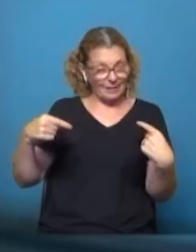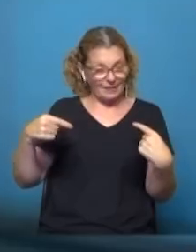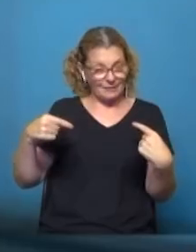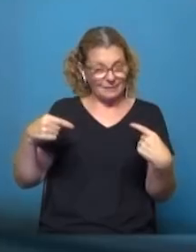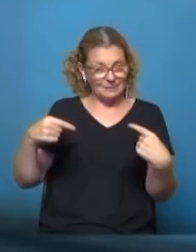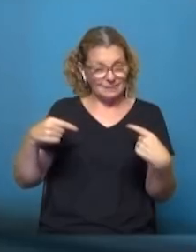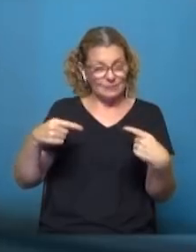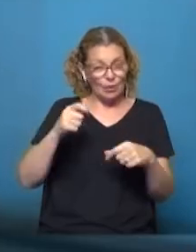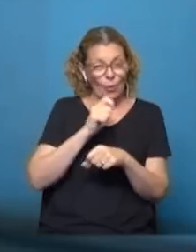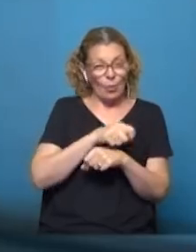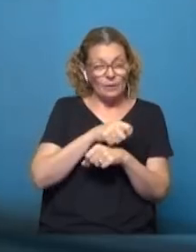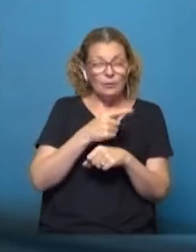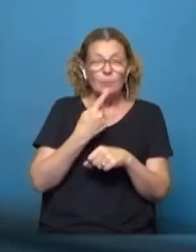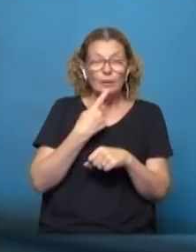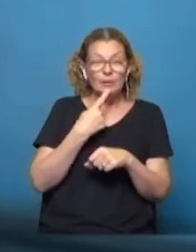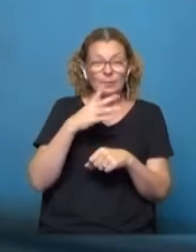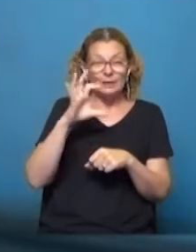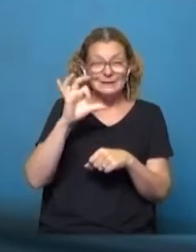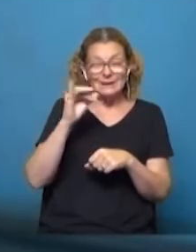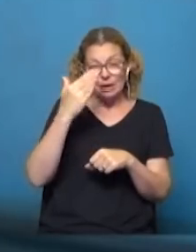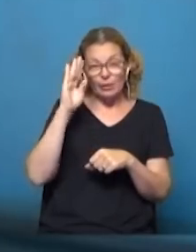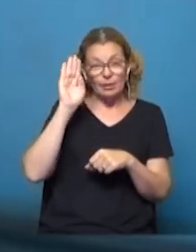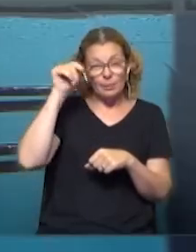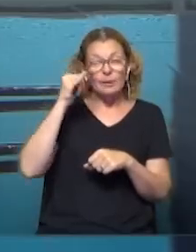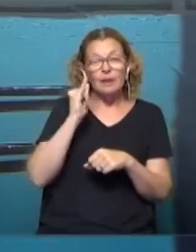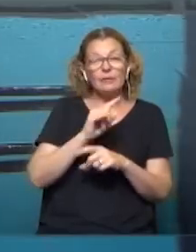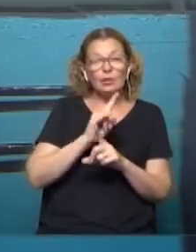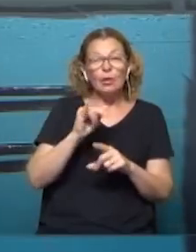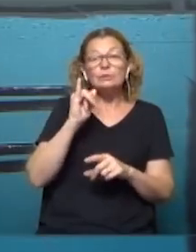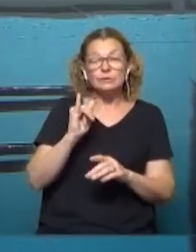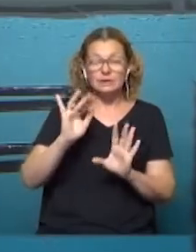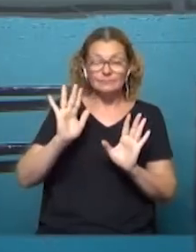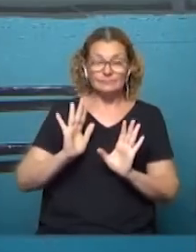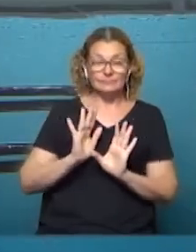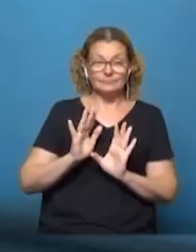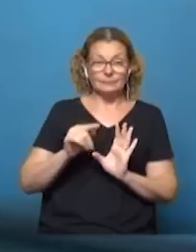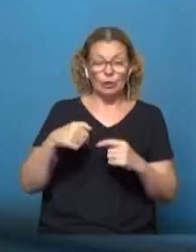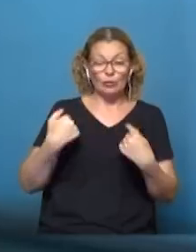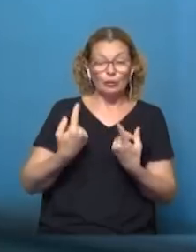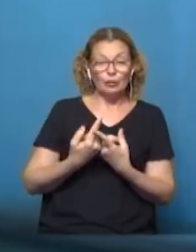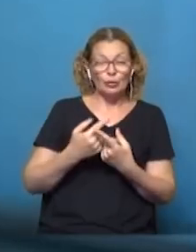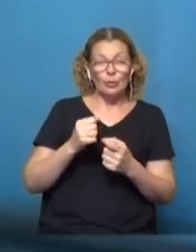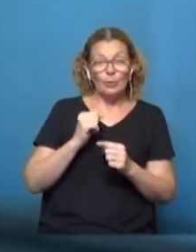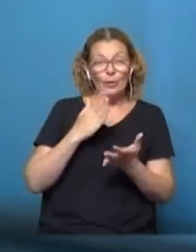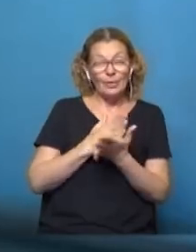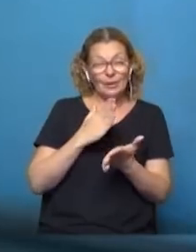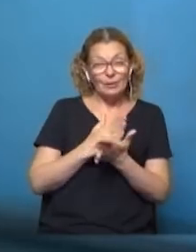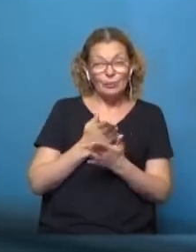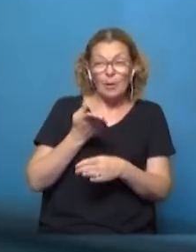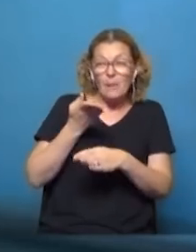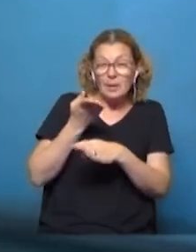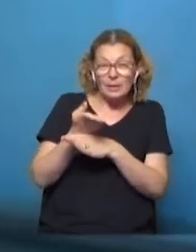lo iniciaron un juicio político ante el senado de la República sí o no sí Y nosotros no tenemos derecho a